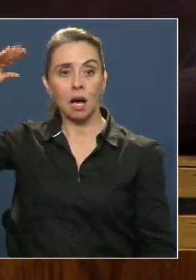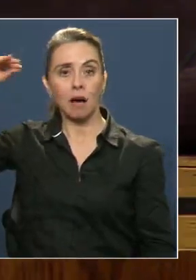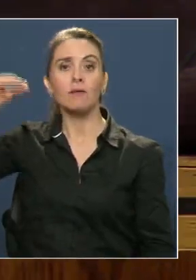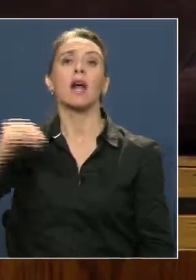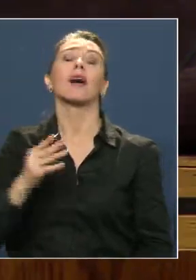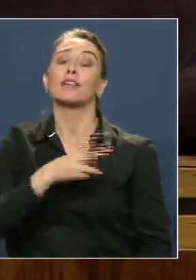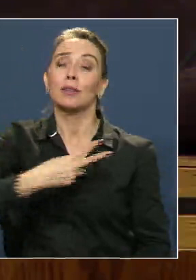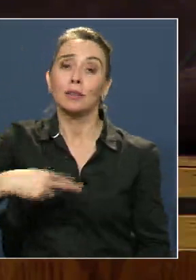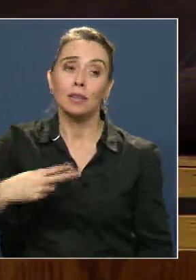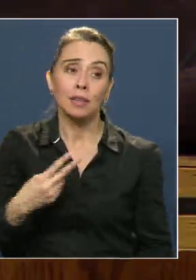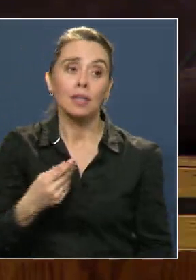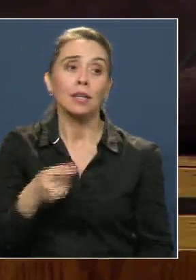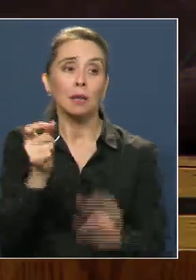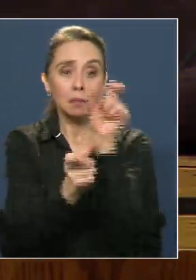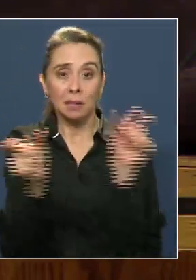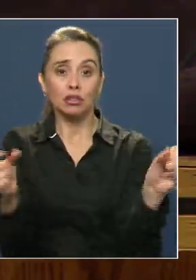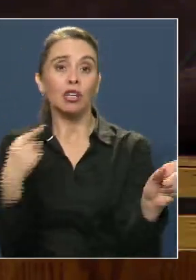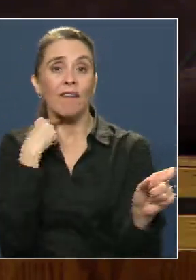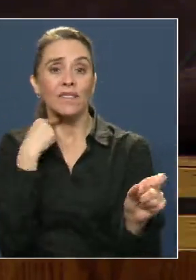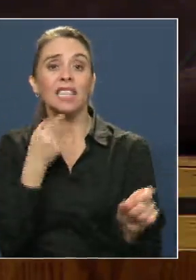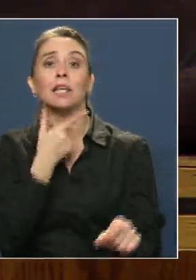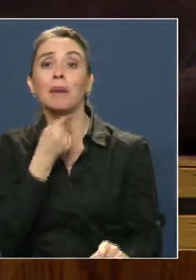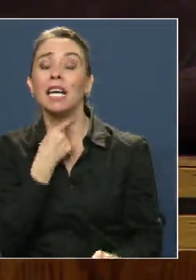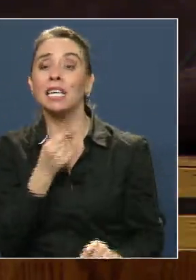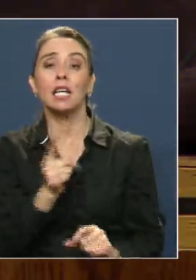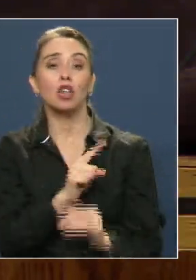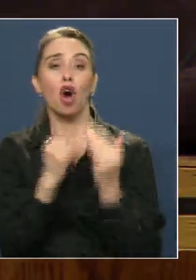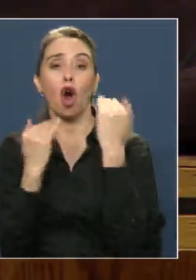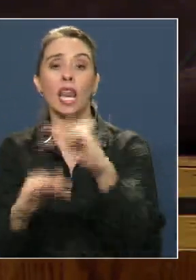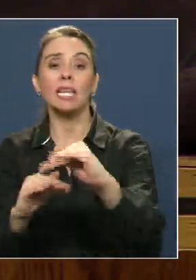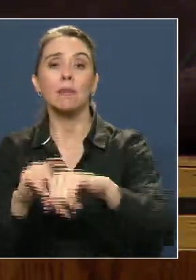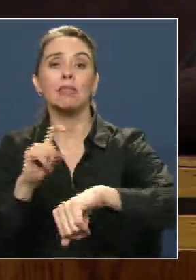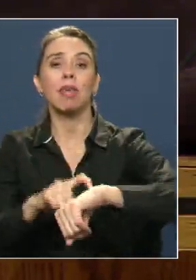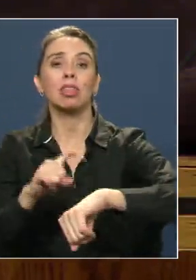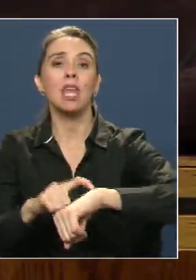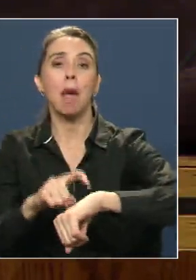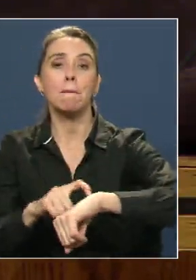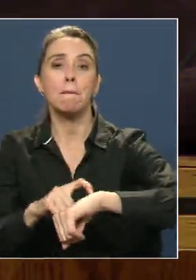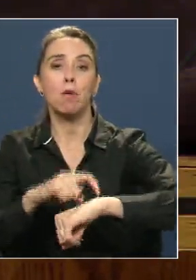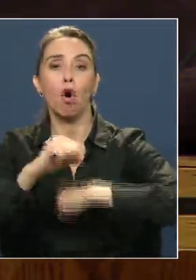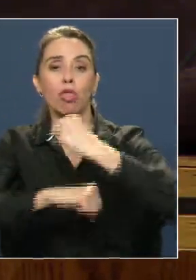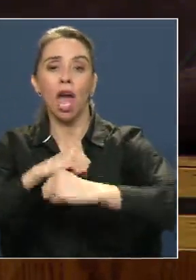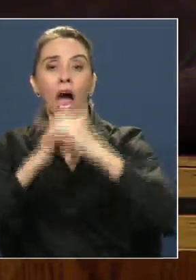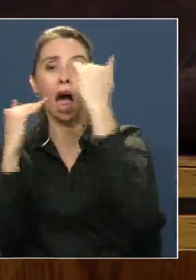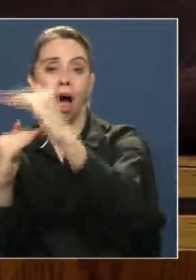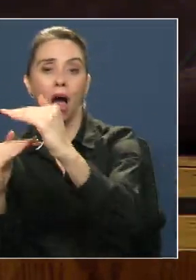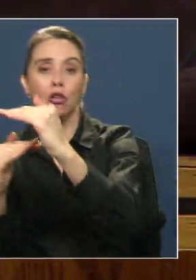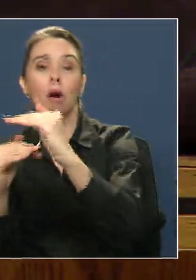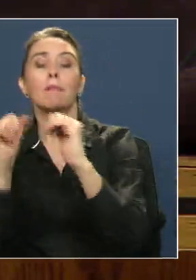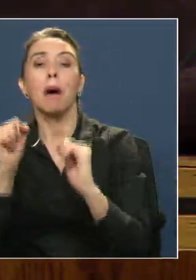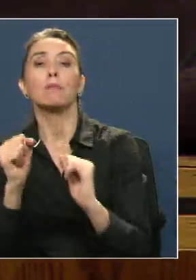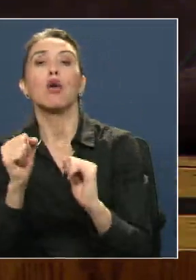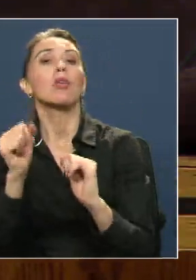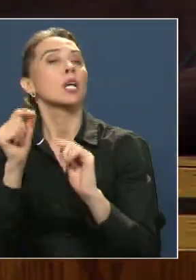¿Cuánto quisieran quienes han sido víctimas que no hubiera limitaciones de tiempo para poder efectuar esto con efecto